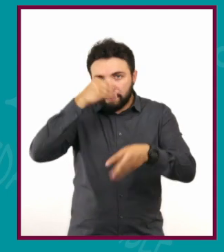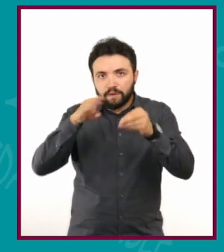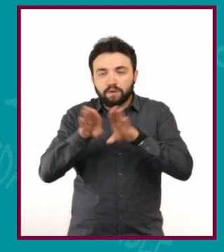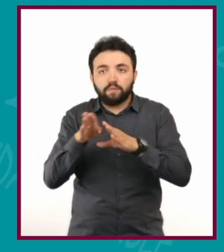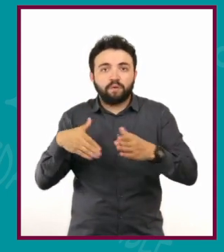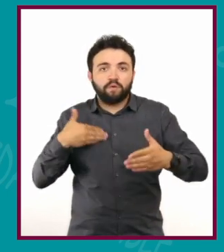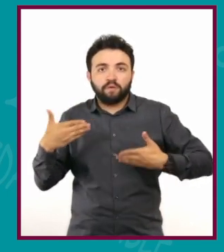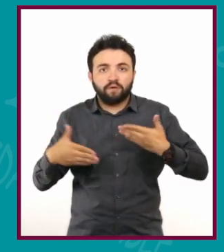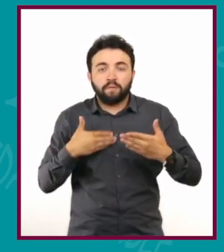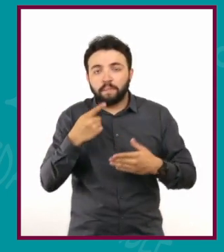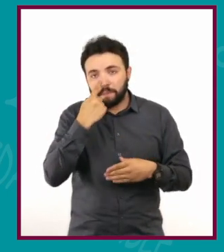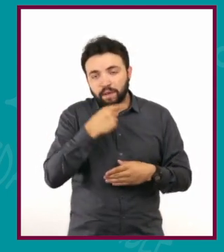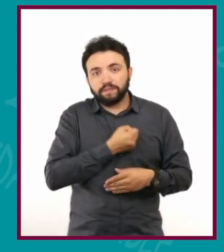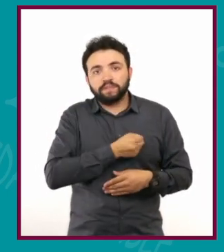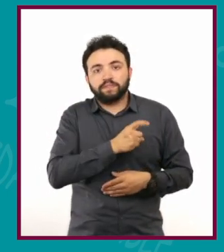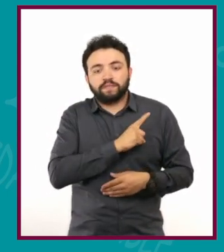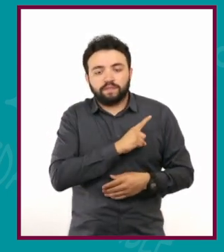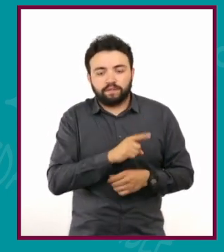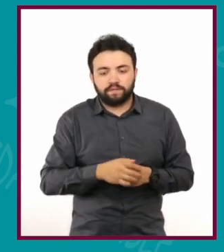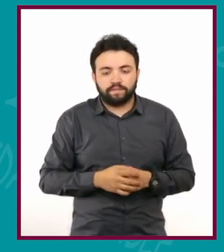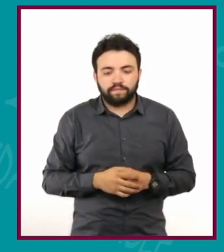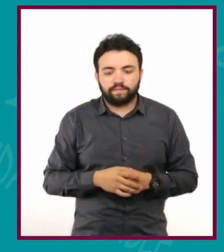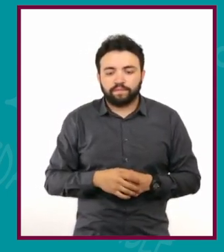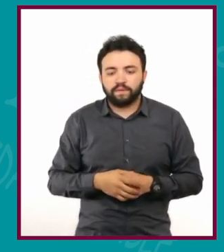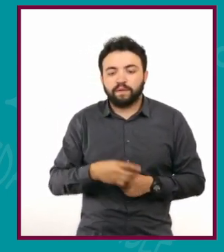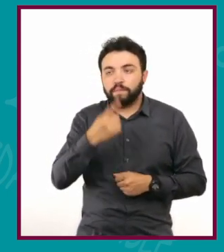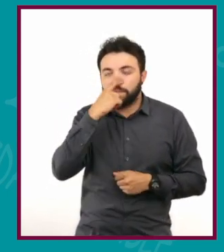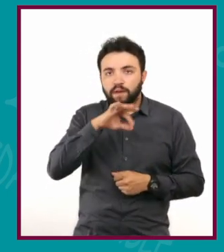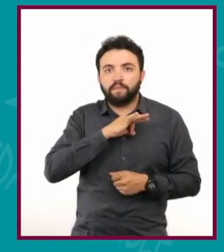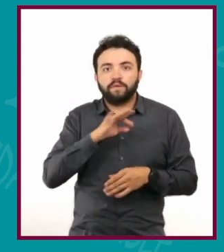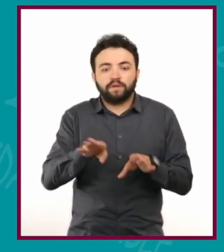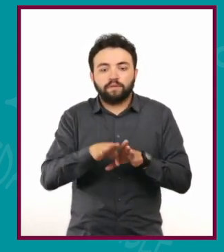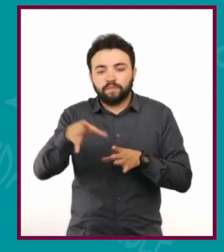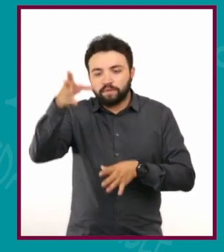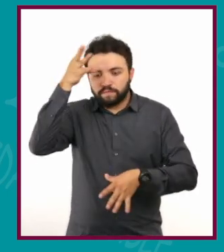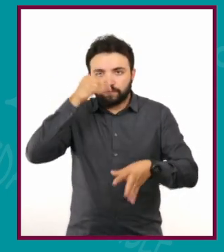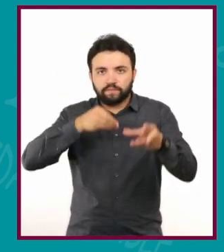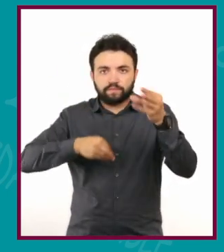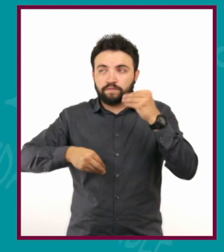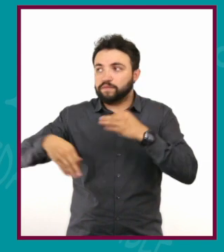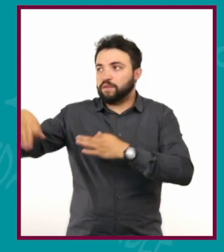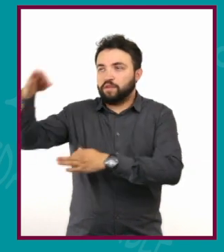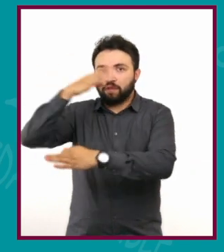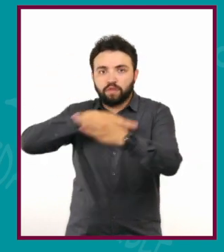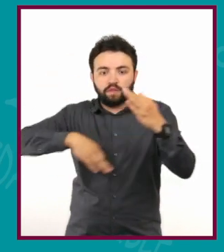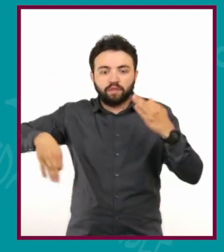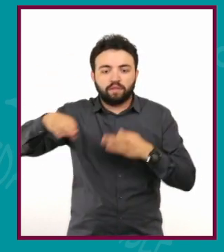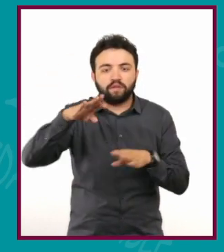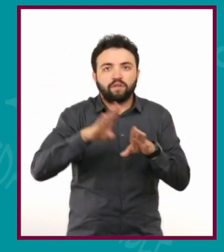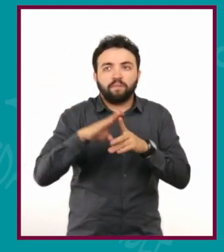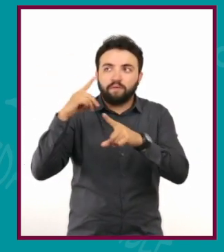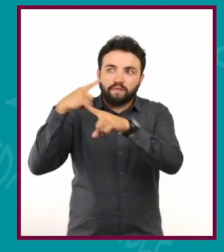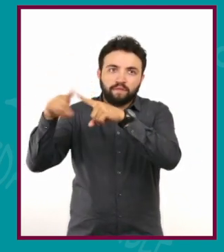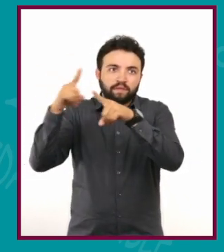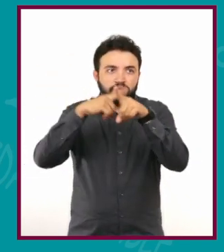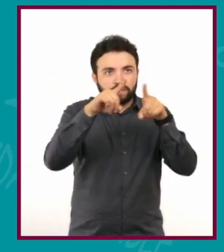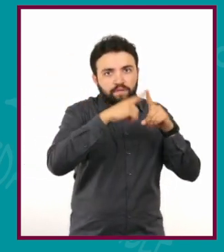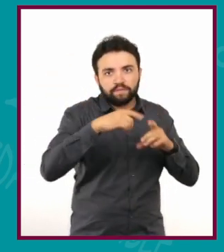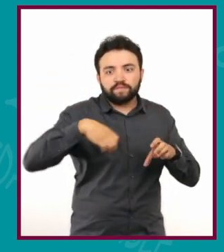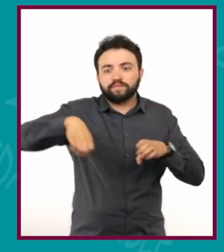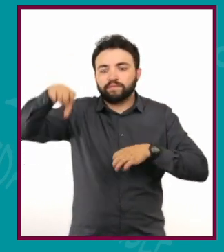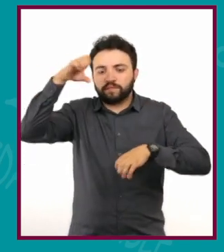convivir así, pues sanamente, ¿no? Para que se pueda aprender un poco de todo, un poco de